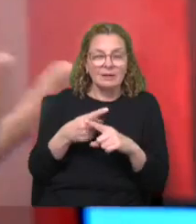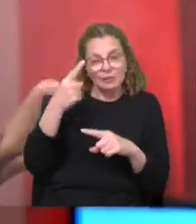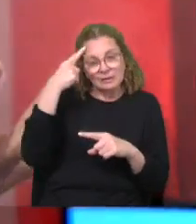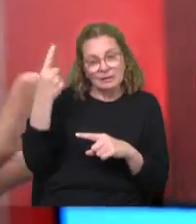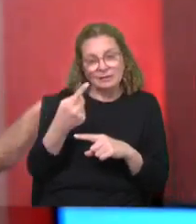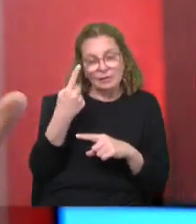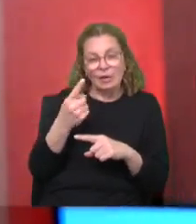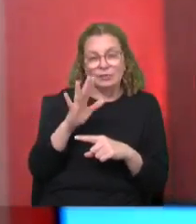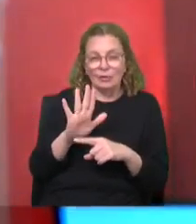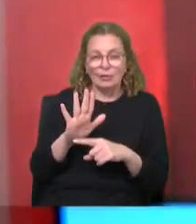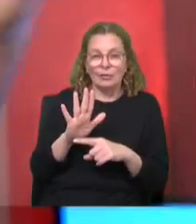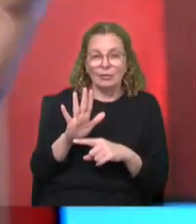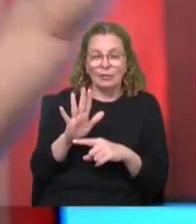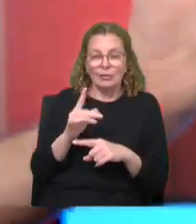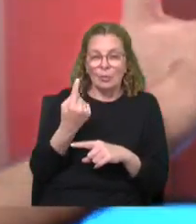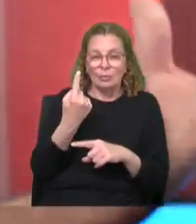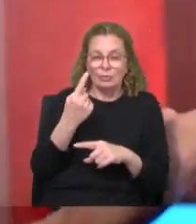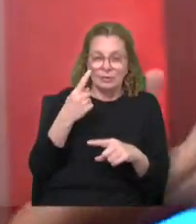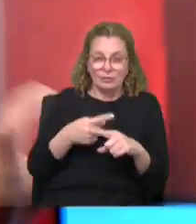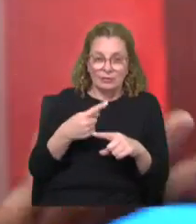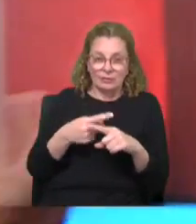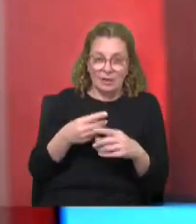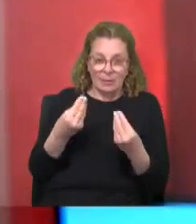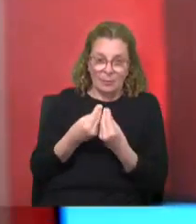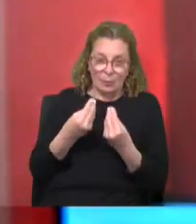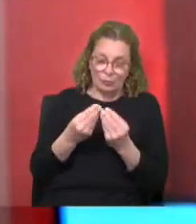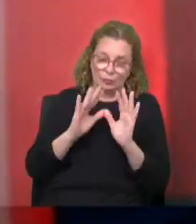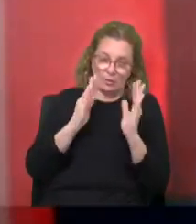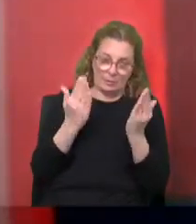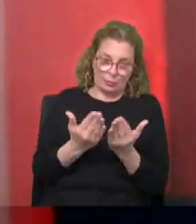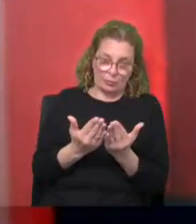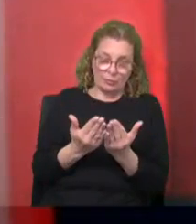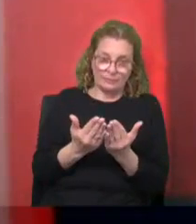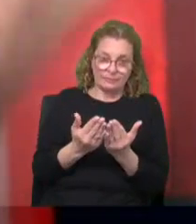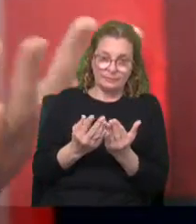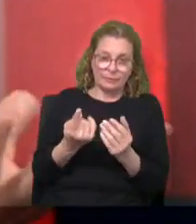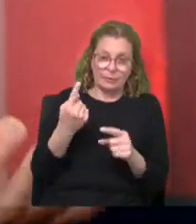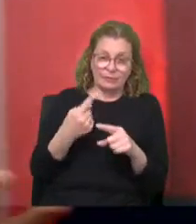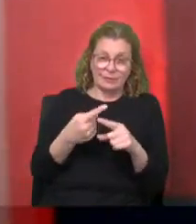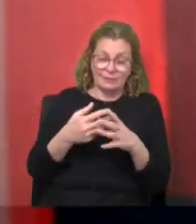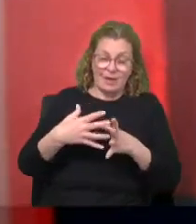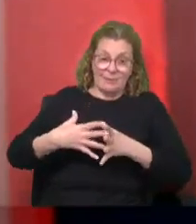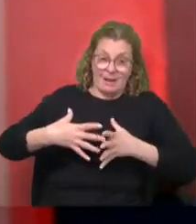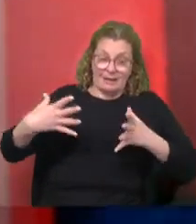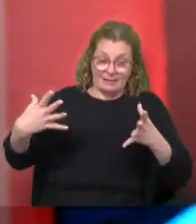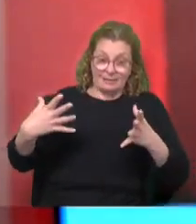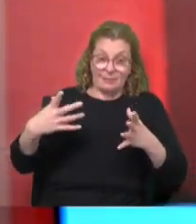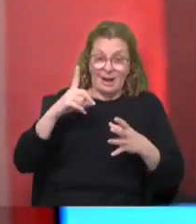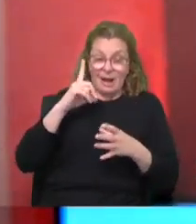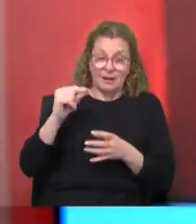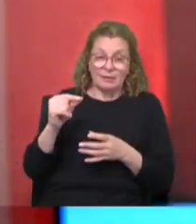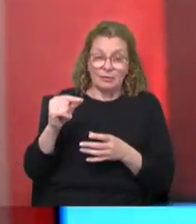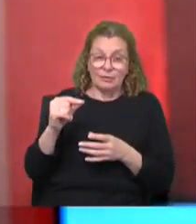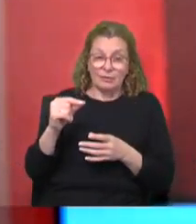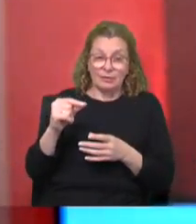igual no dejas de ser uno de los tantos festivales que hay en el mundo. Este, y hay festivales muchísimo más grandes, yo que sé, sin ir más lejos, en la